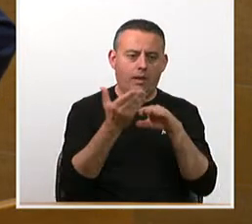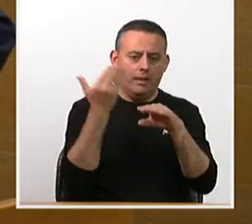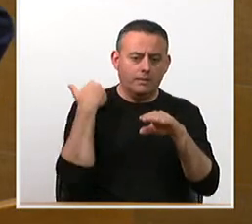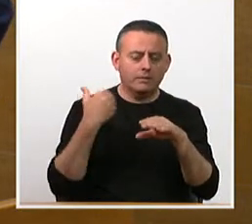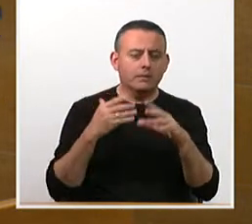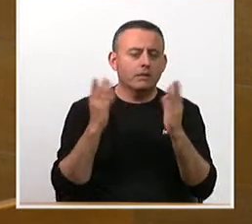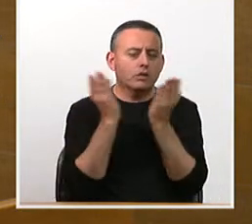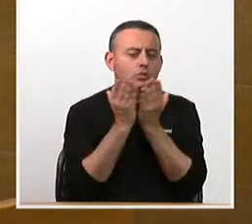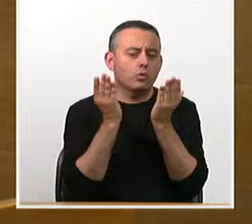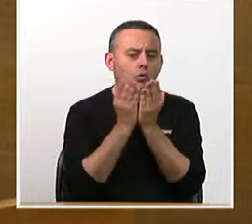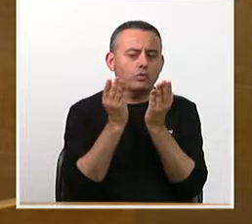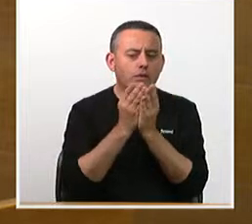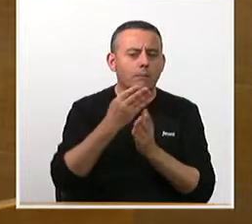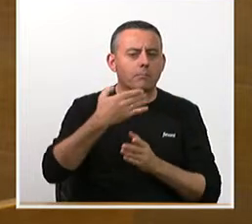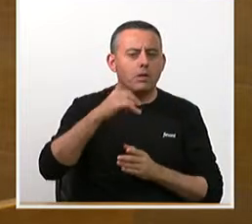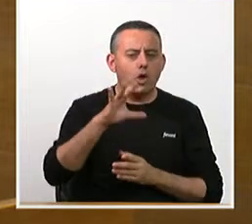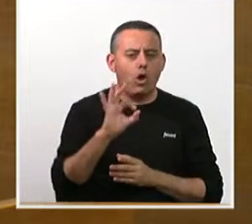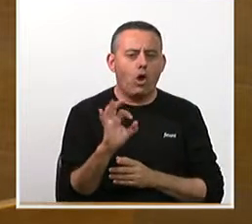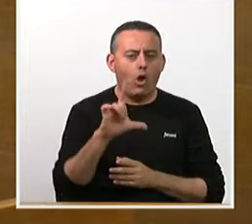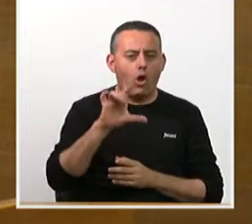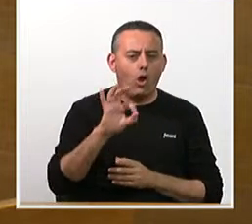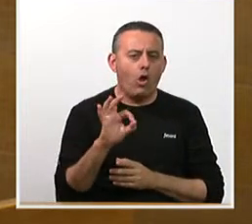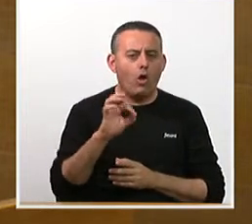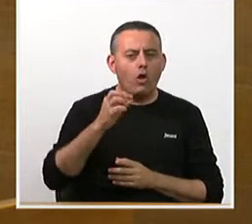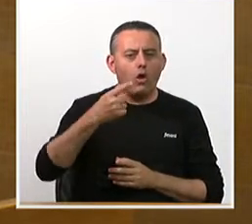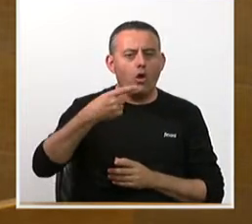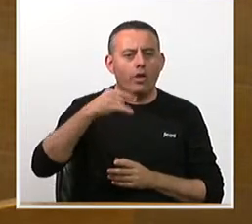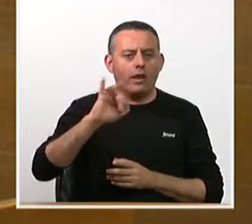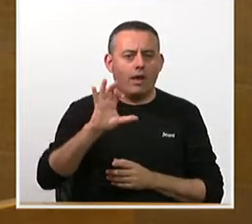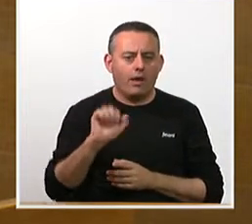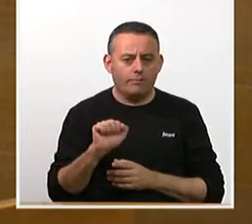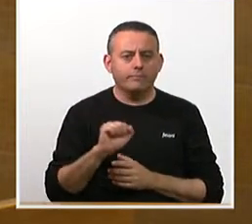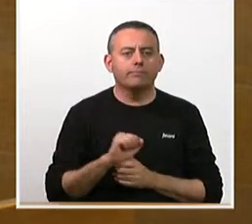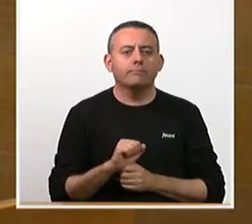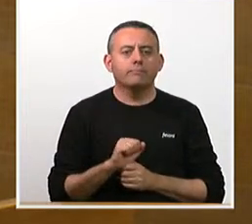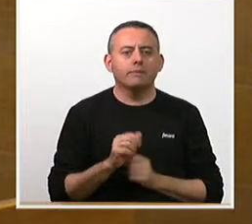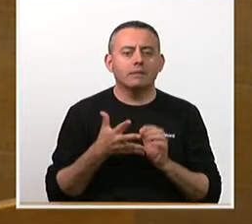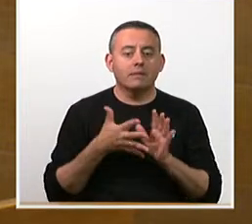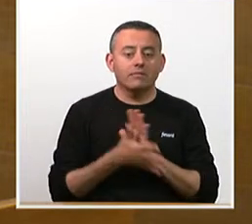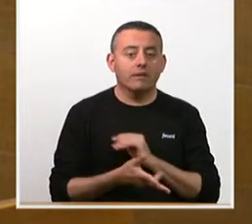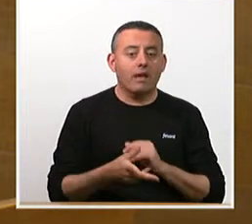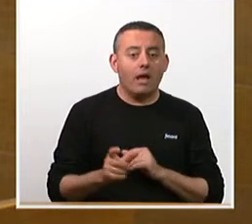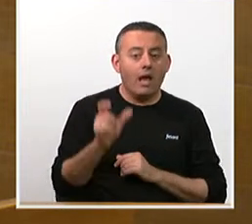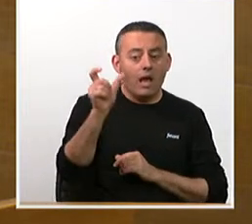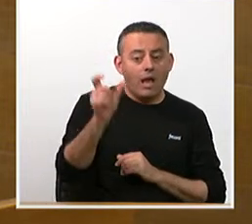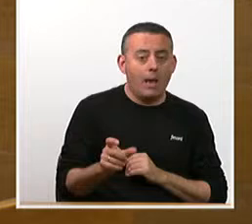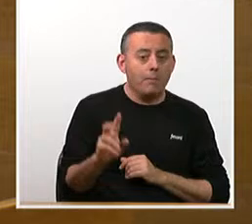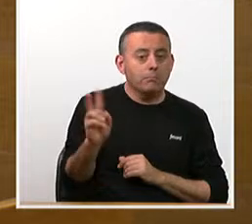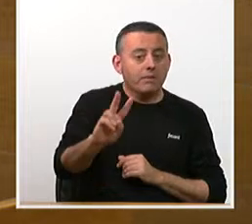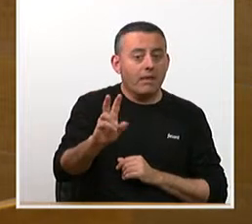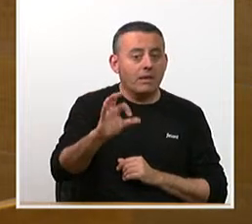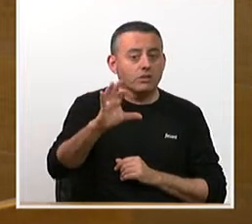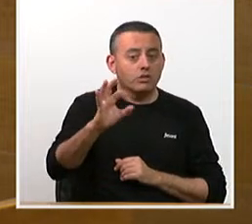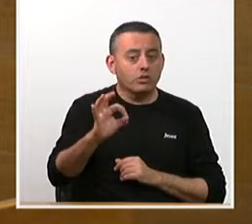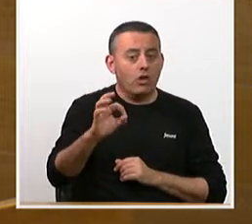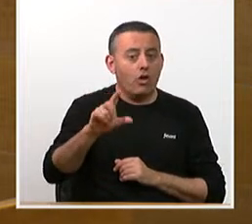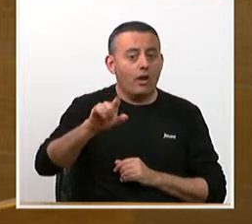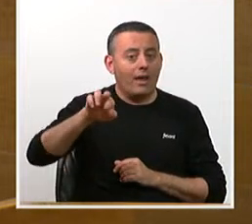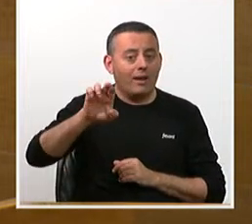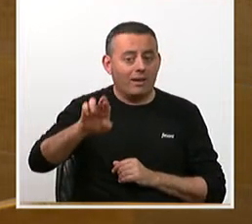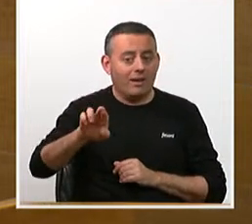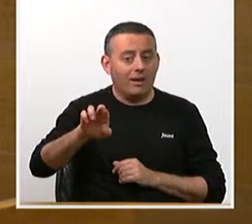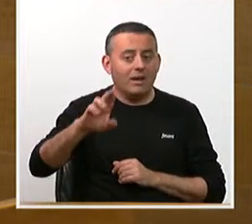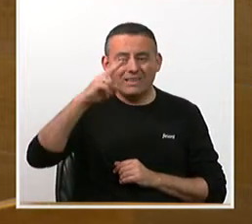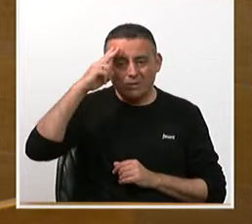biología quiero decir si alguien ha faltado al respeto a visen Soler son ustedes que en vez